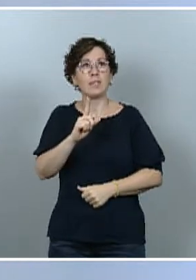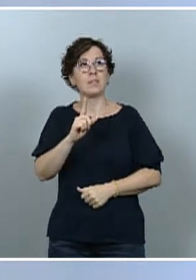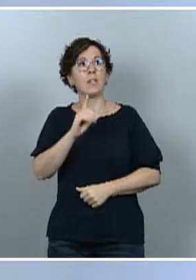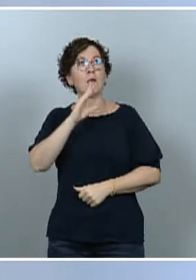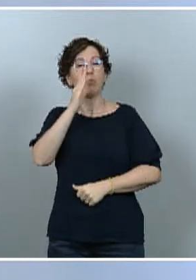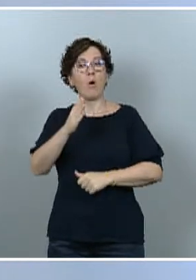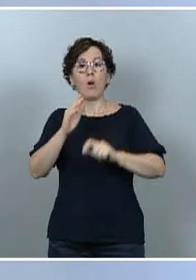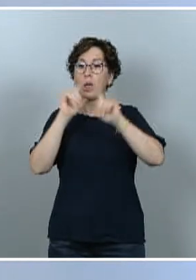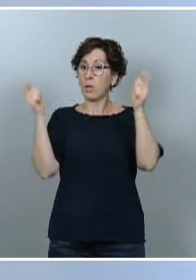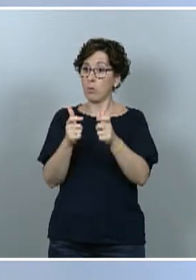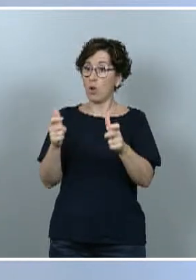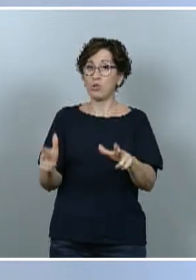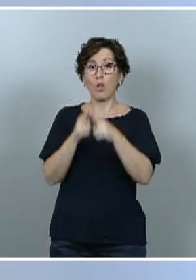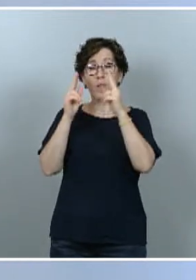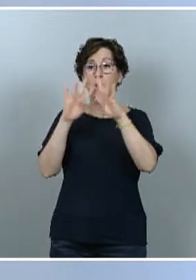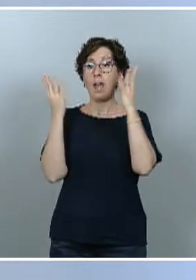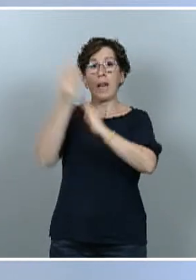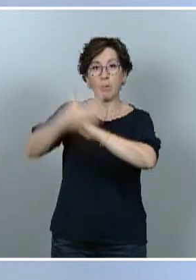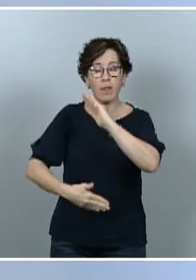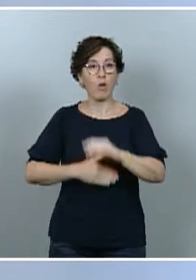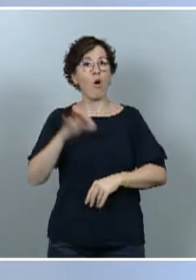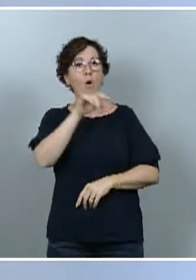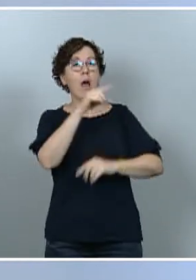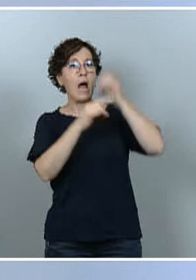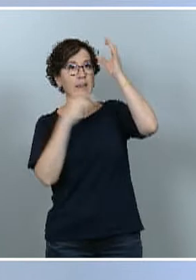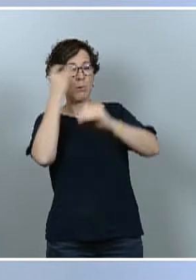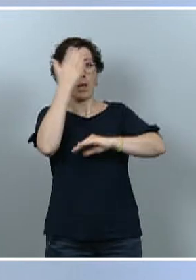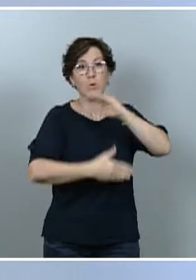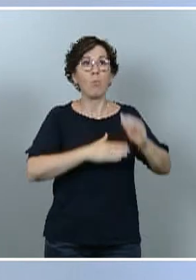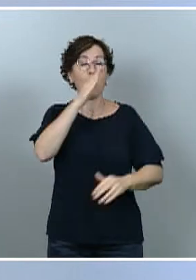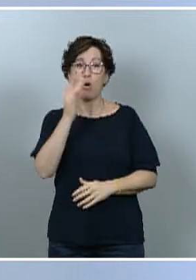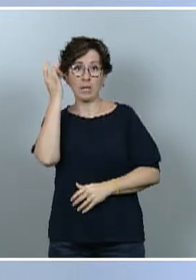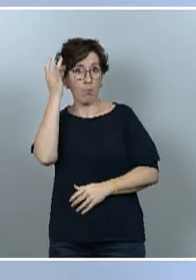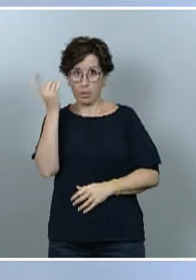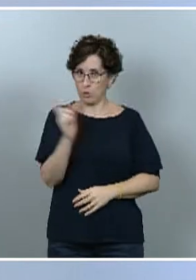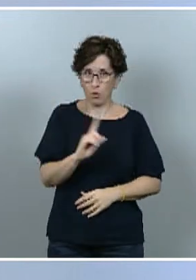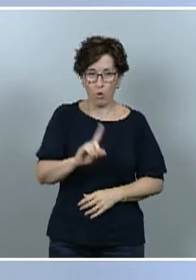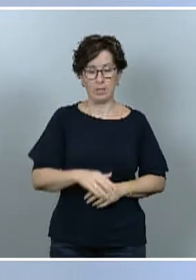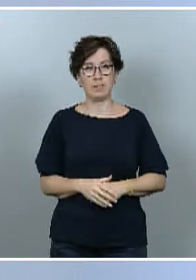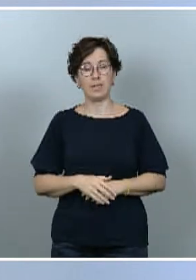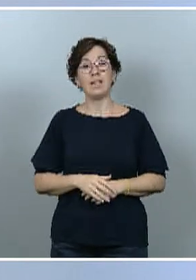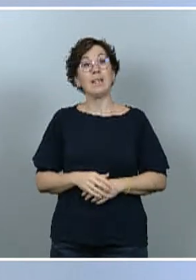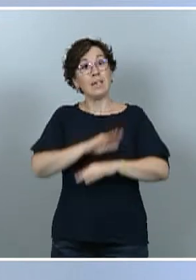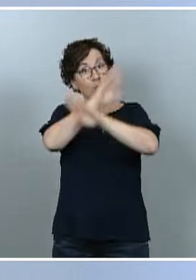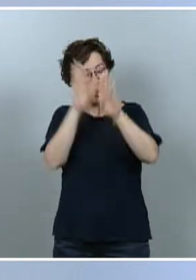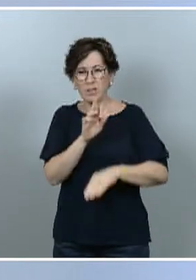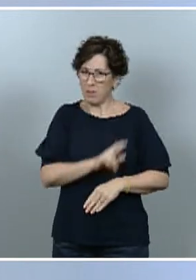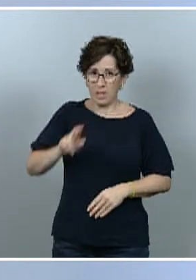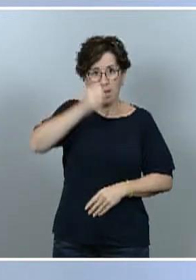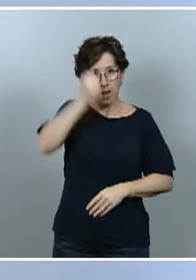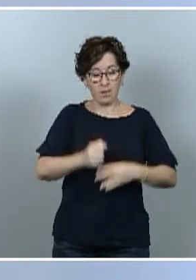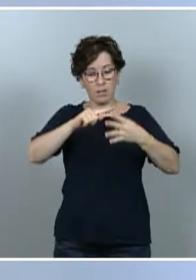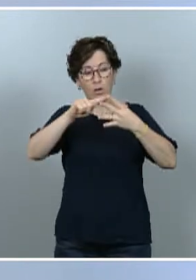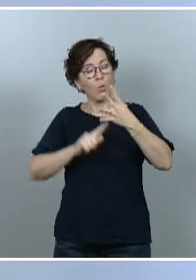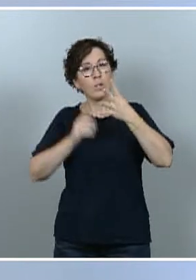poner una limitación a ciertas actividades. Y en tercer lugar, quiero insistir en las 4 reglas, las 4 prioridades, las 4 recomendaciones fundamentales